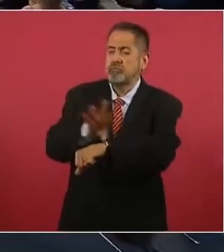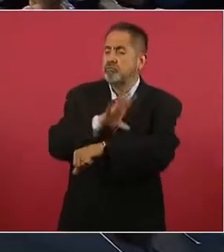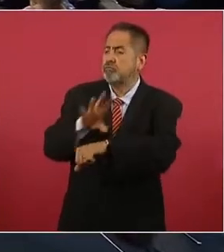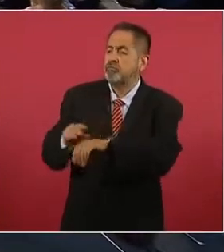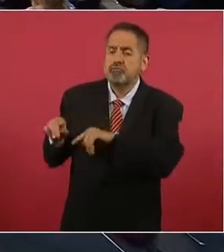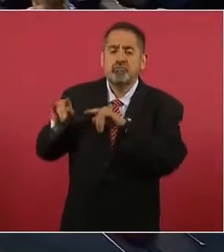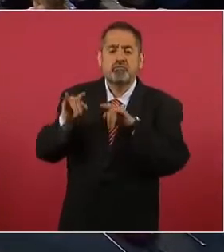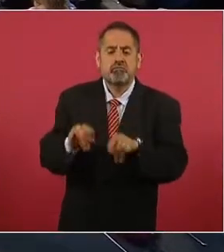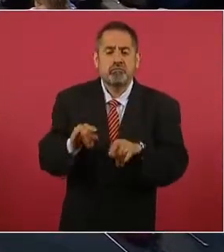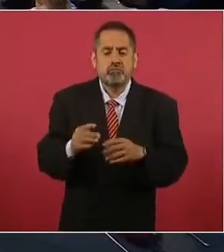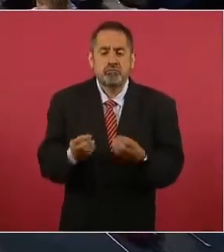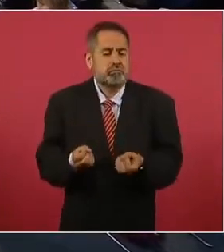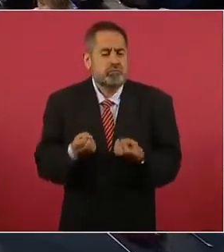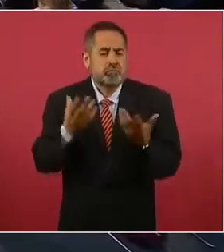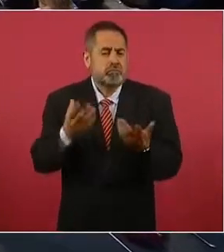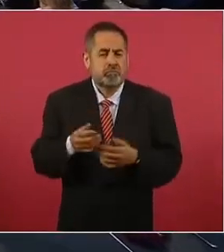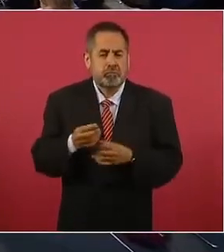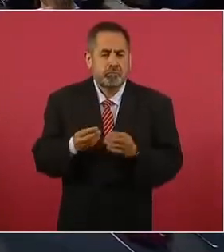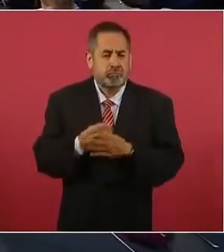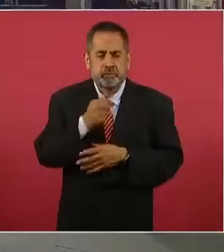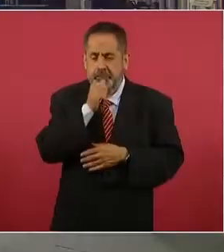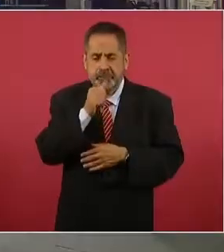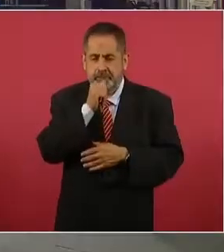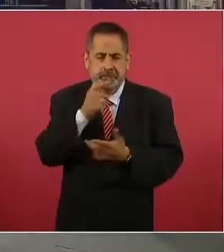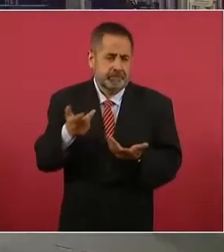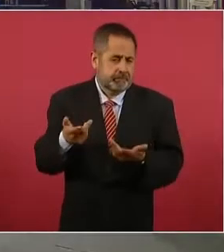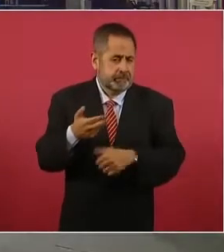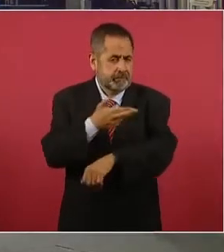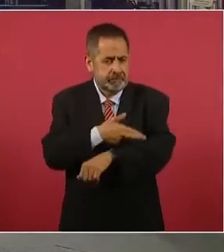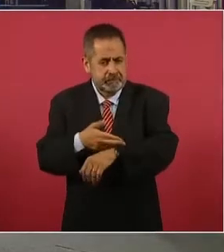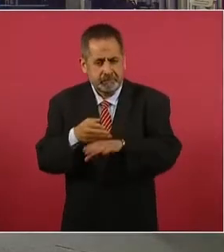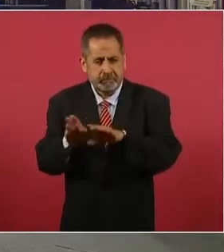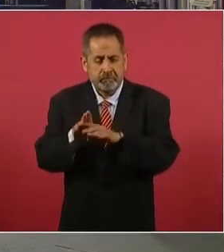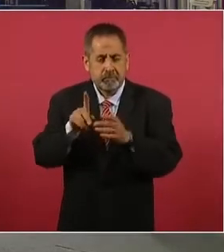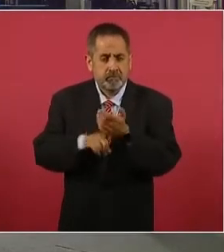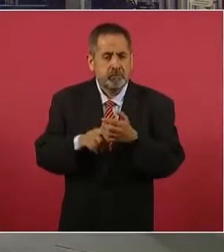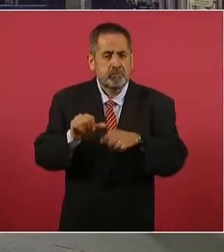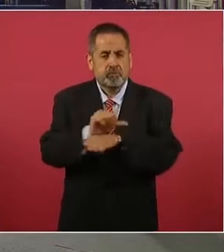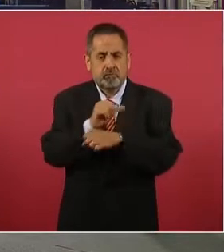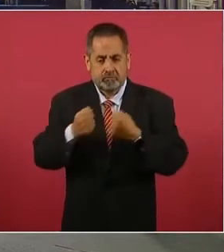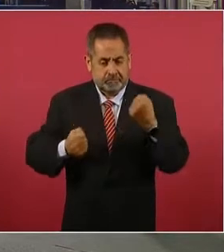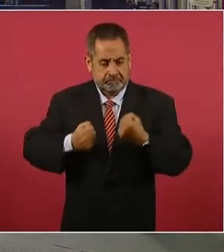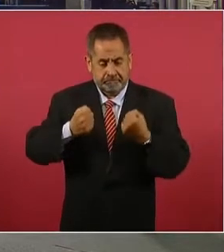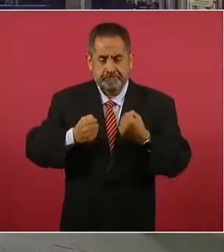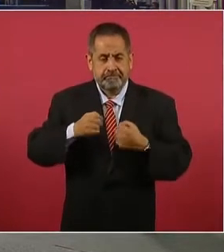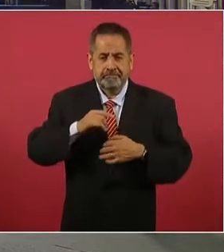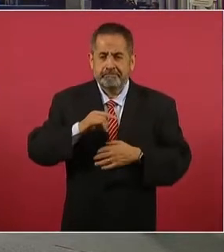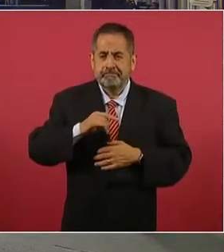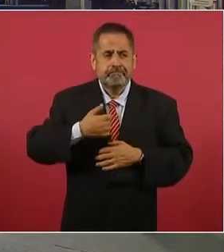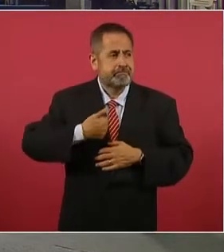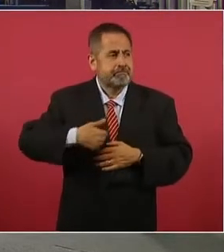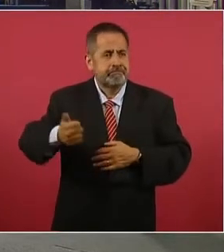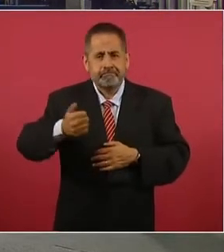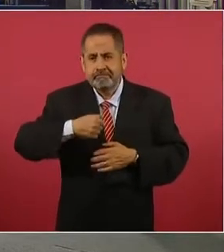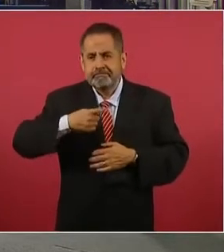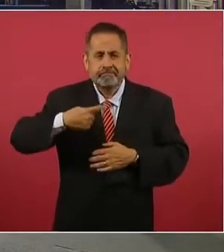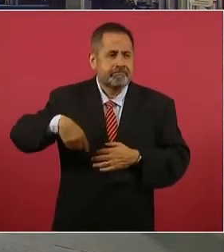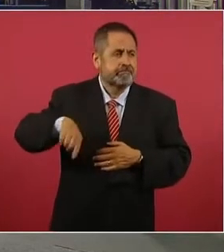Todavía hay problemas con las autonomías de los automóviles, que no llegan a,